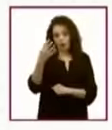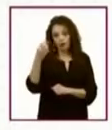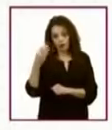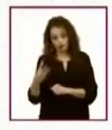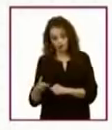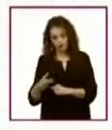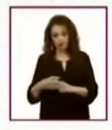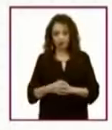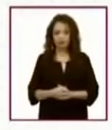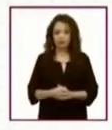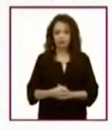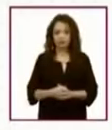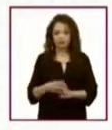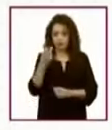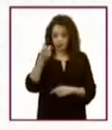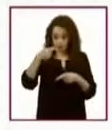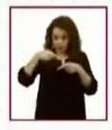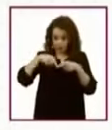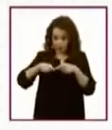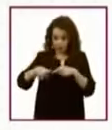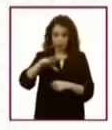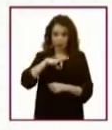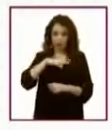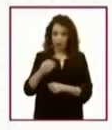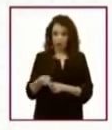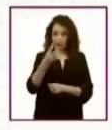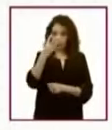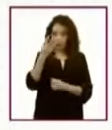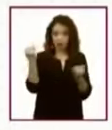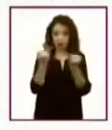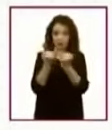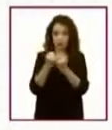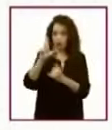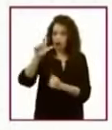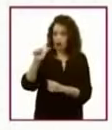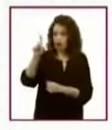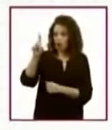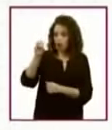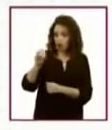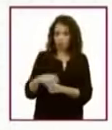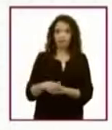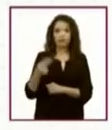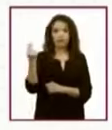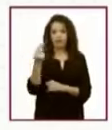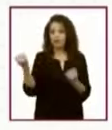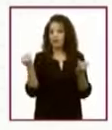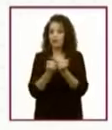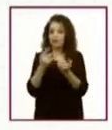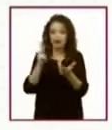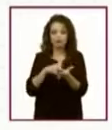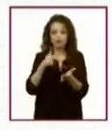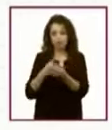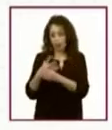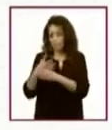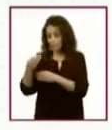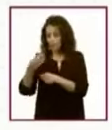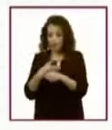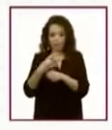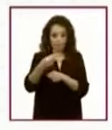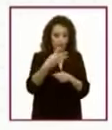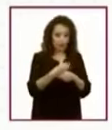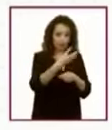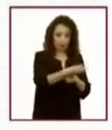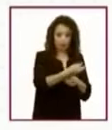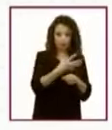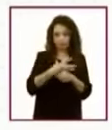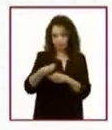el que se inicia el proceso tiene 3 lados iguales. Entonces, hay que repetir el proceso con los otros 2 lados.